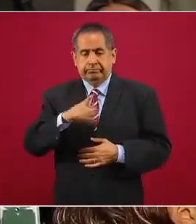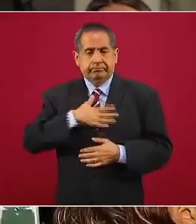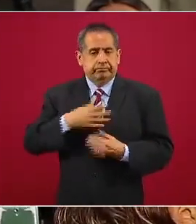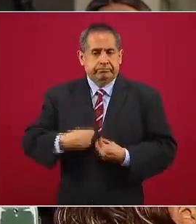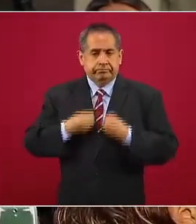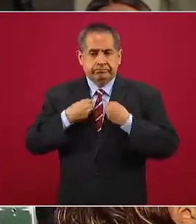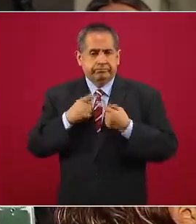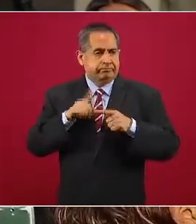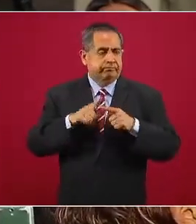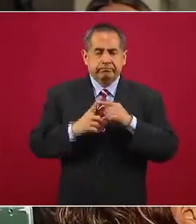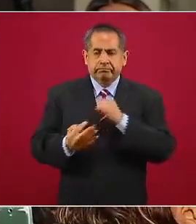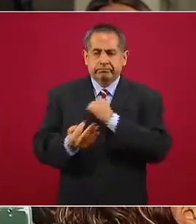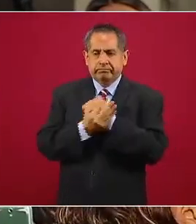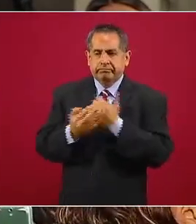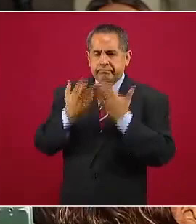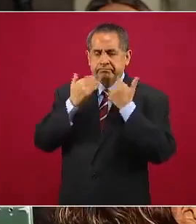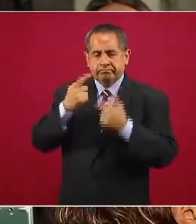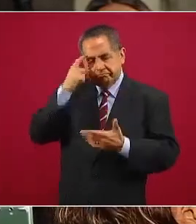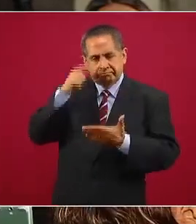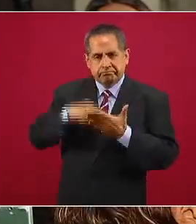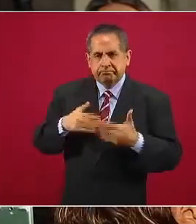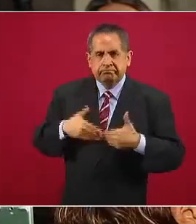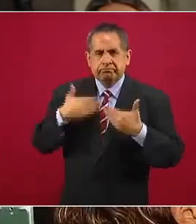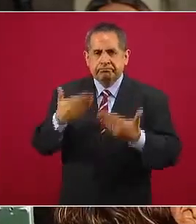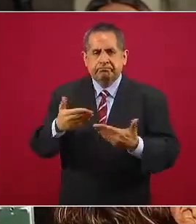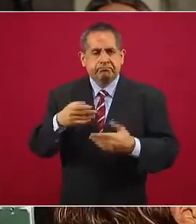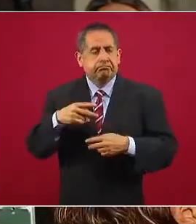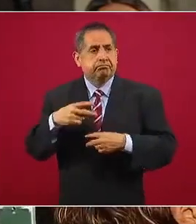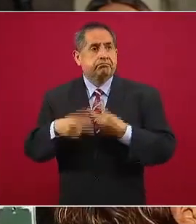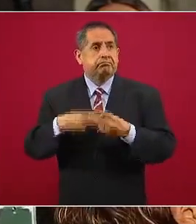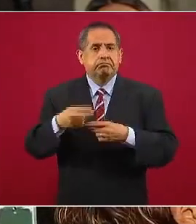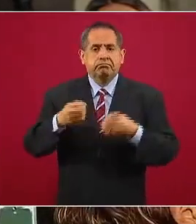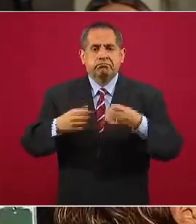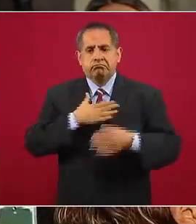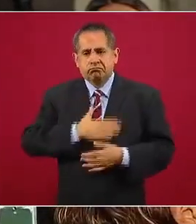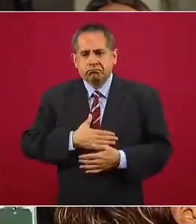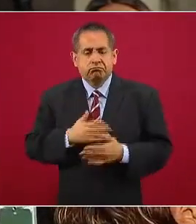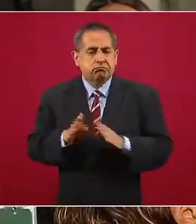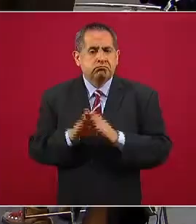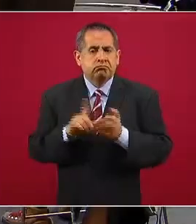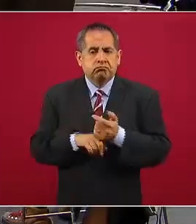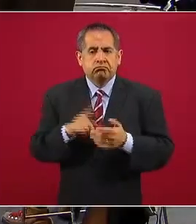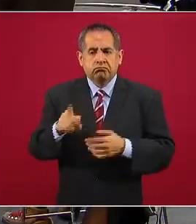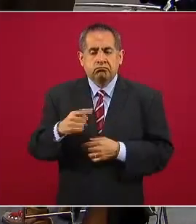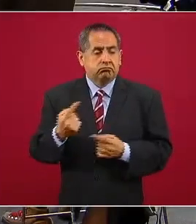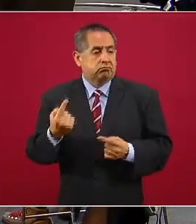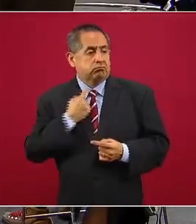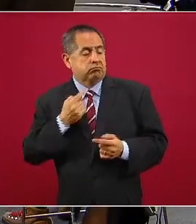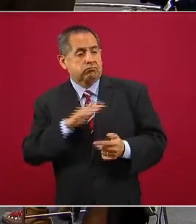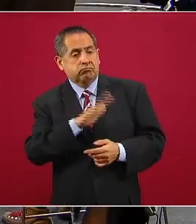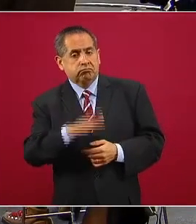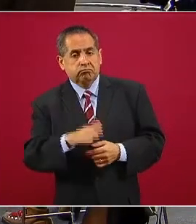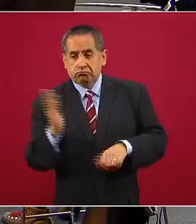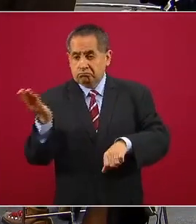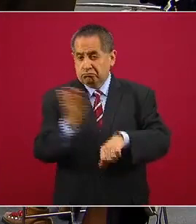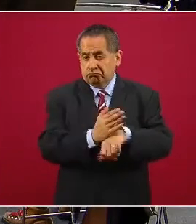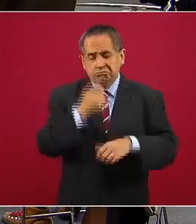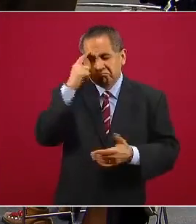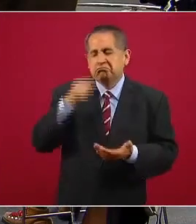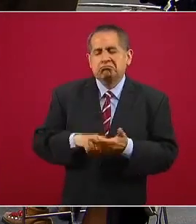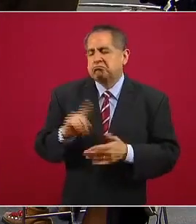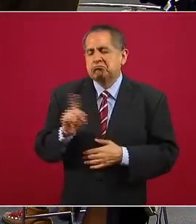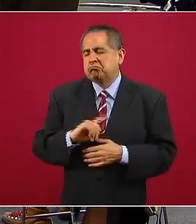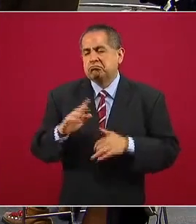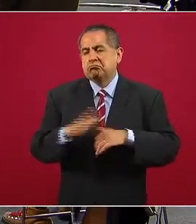y que no tienen fe que habrá justicia y que los que las asesinaron serán castigados